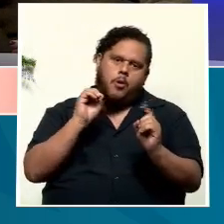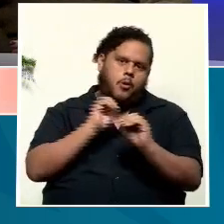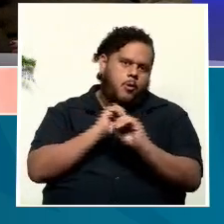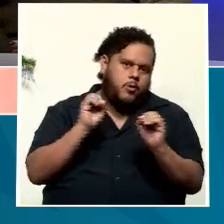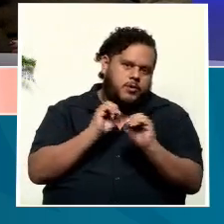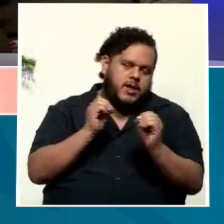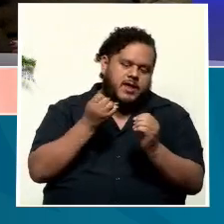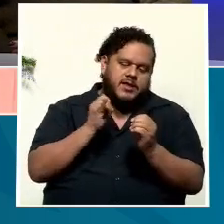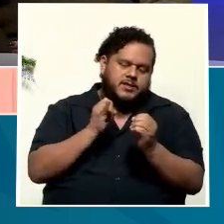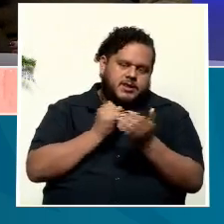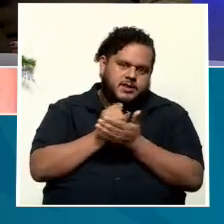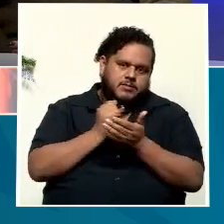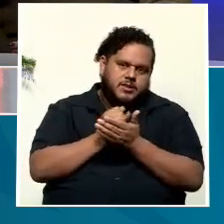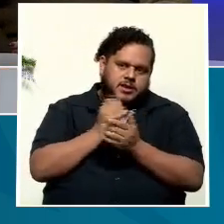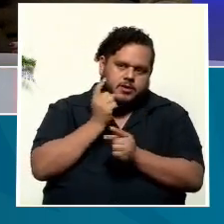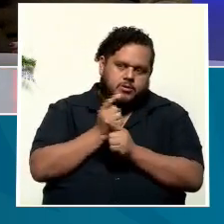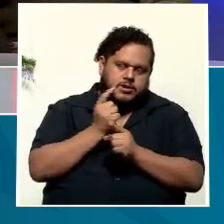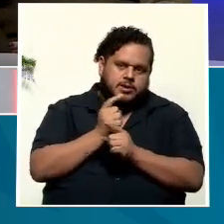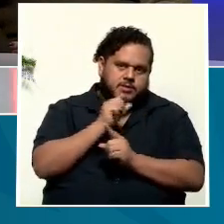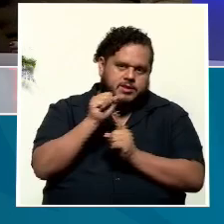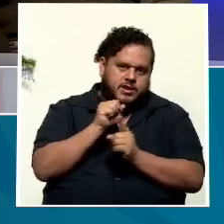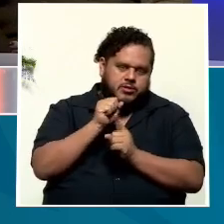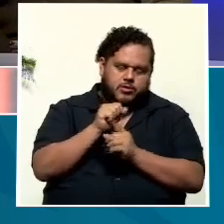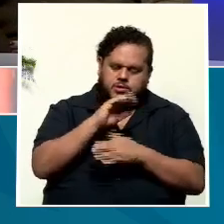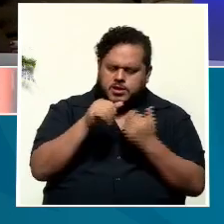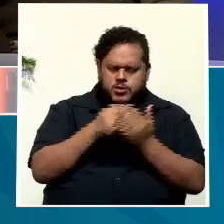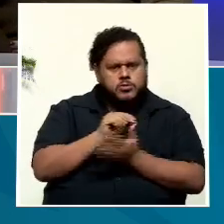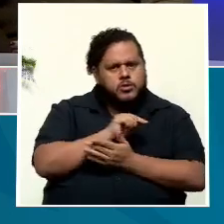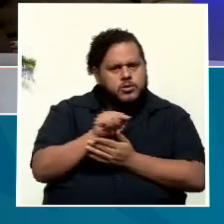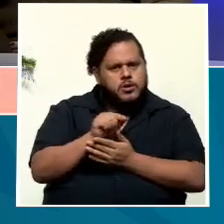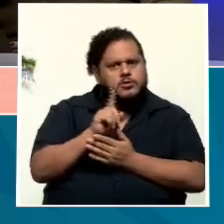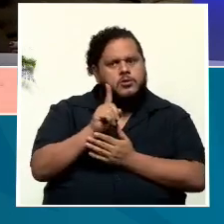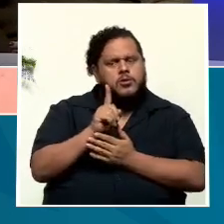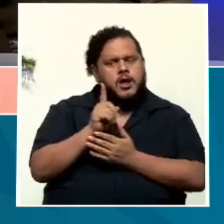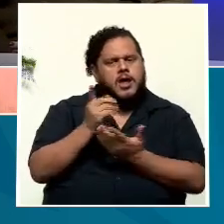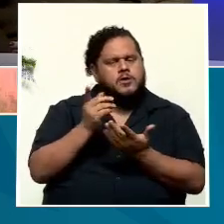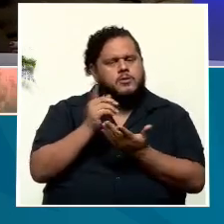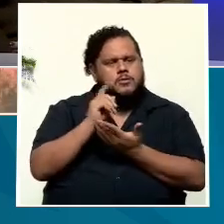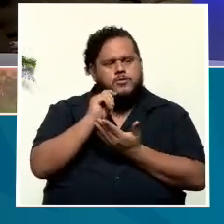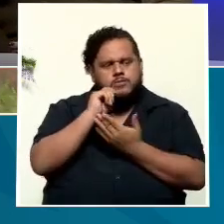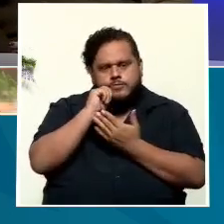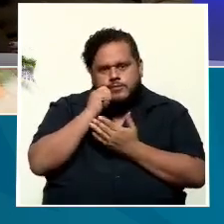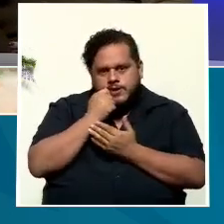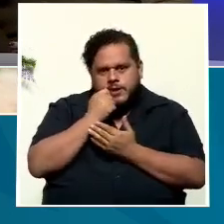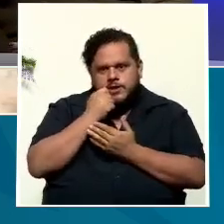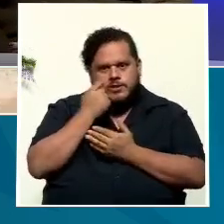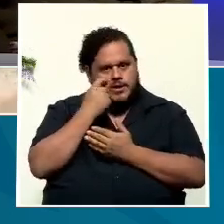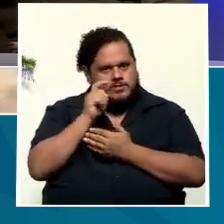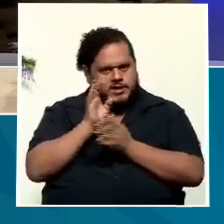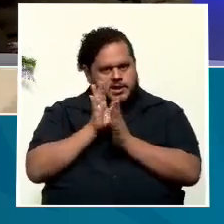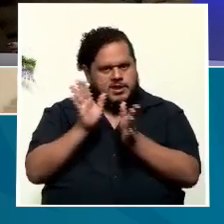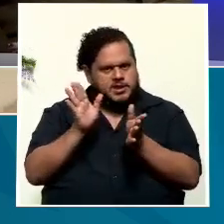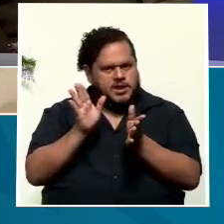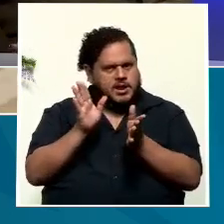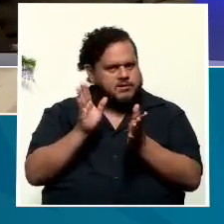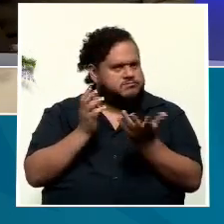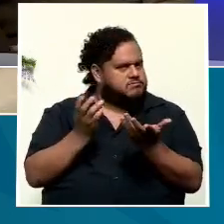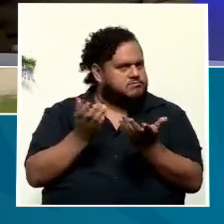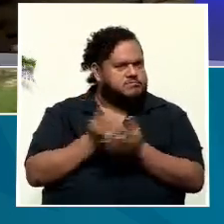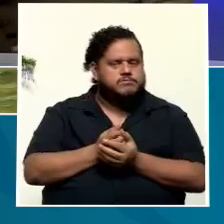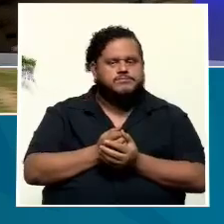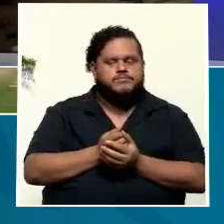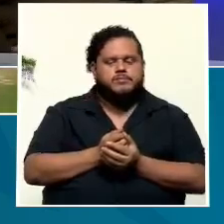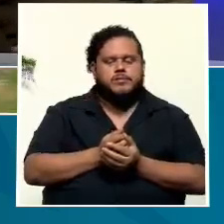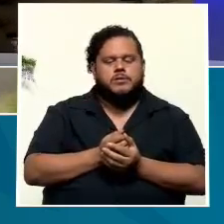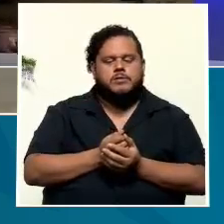los hechos. En todo eso hay una discrecionalidad de la Fiscalía General. Es